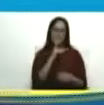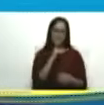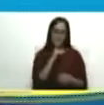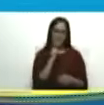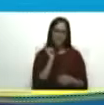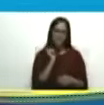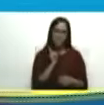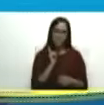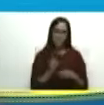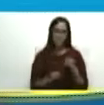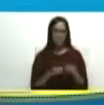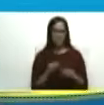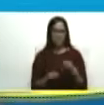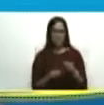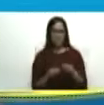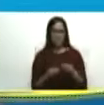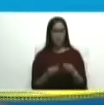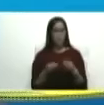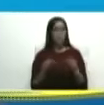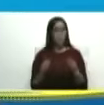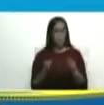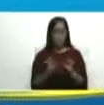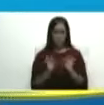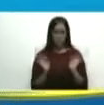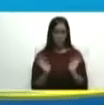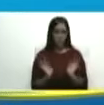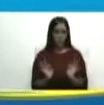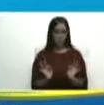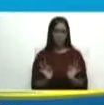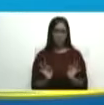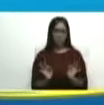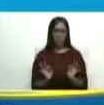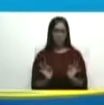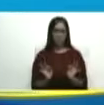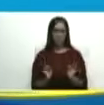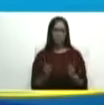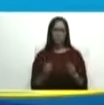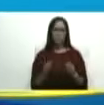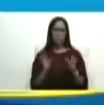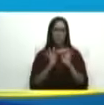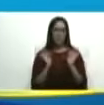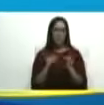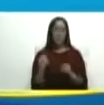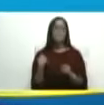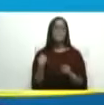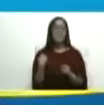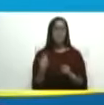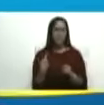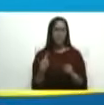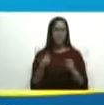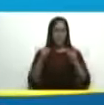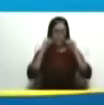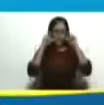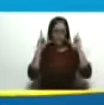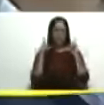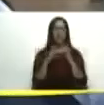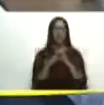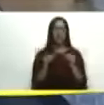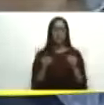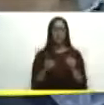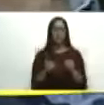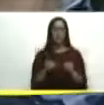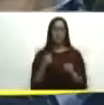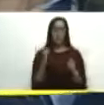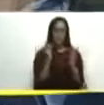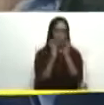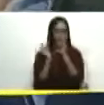ser. Por muchos motivos. Por muchos motivos. Primero para descubrirlos a todos. Y un hilo nos llevó al